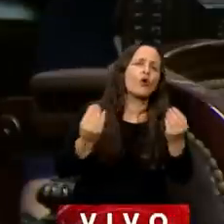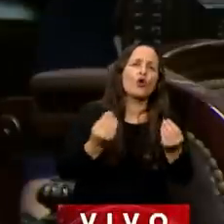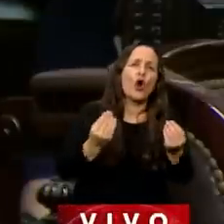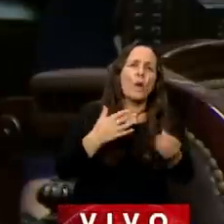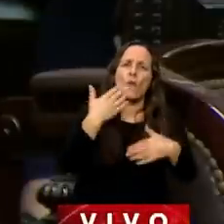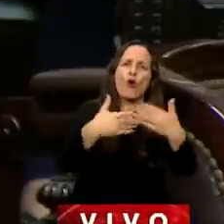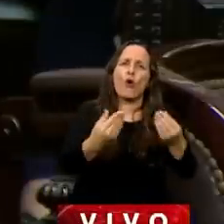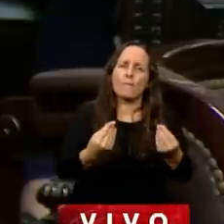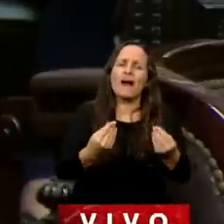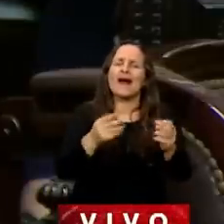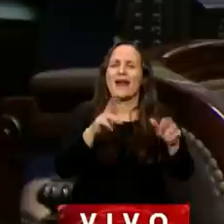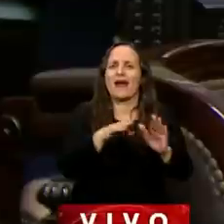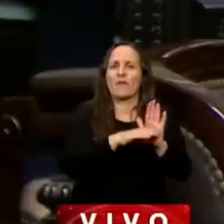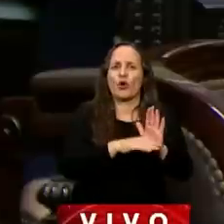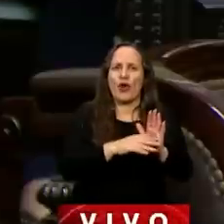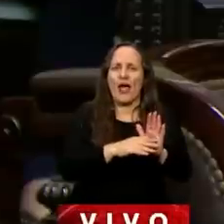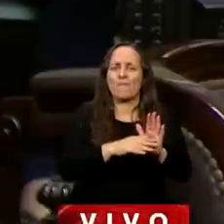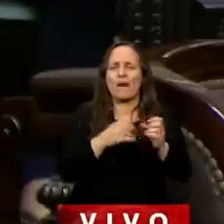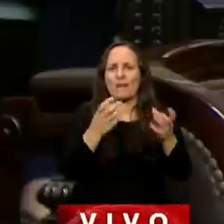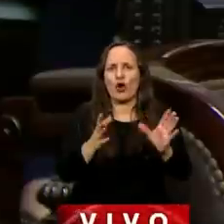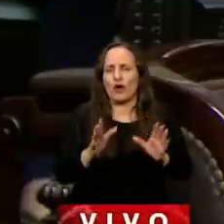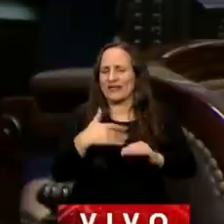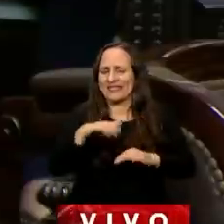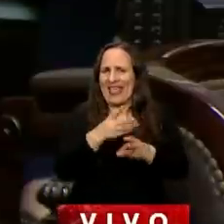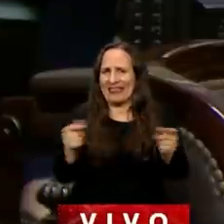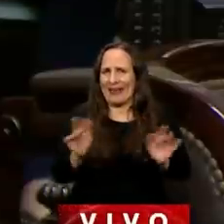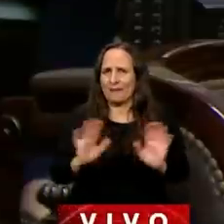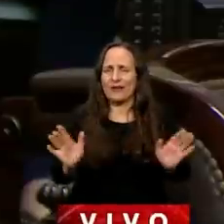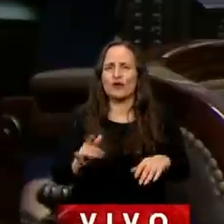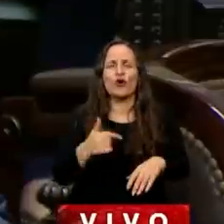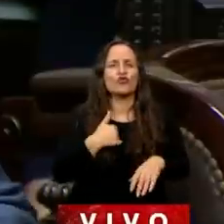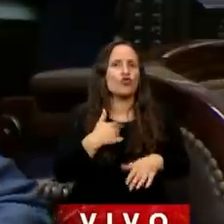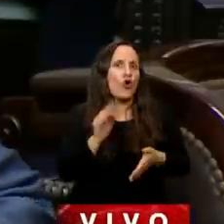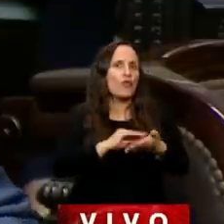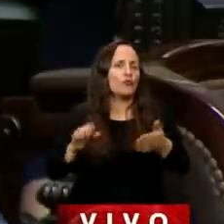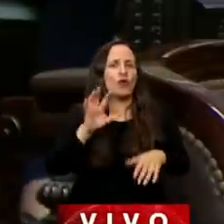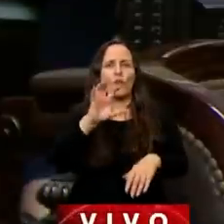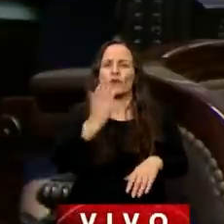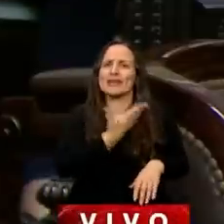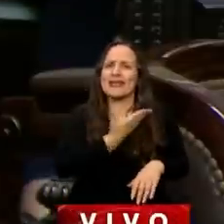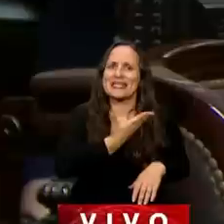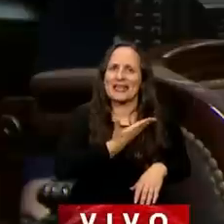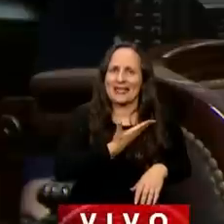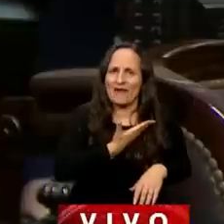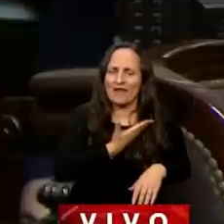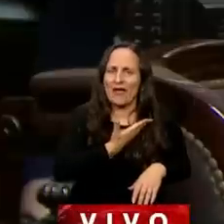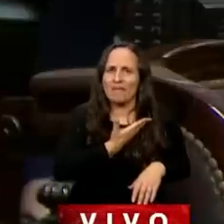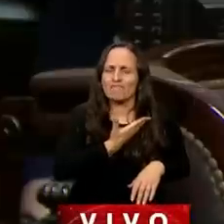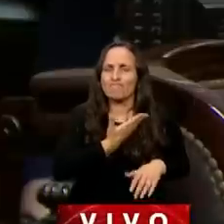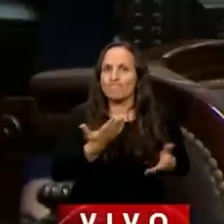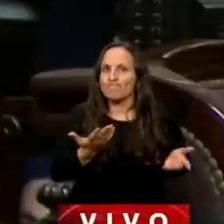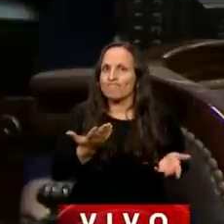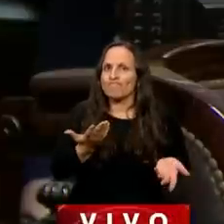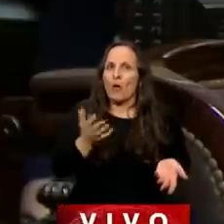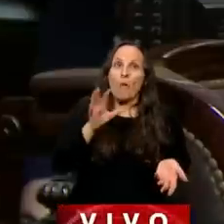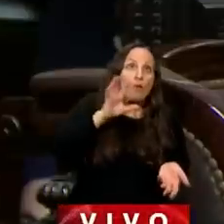mejorar el programa también. Termino con esto, Presidenta. Yo lo digo como diputado de la provincia de Santa Fe. La realidad es que la provincia y